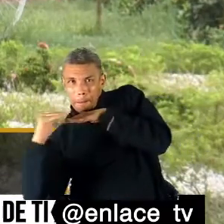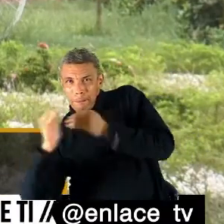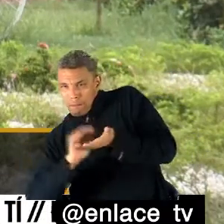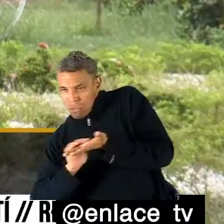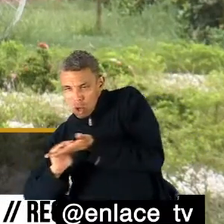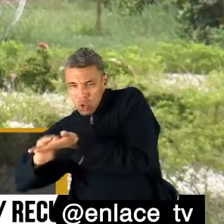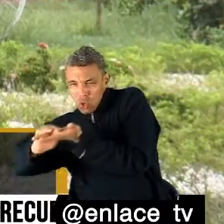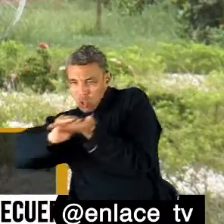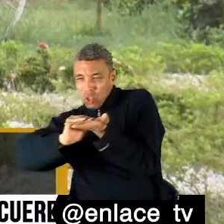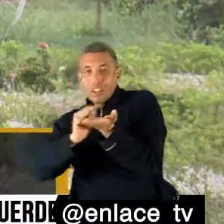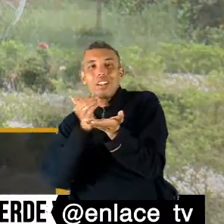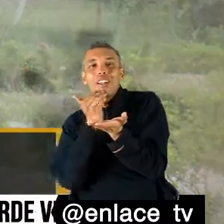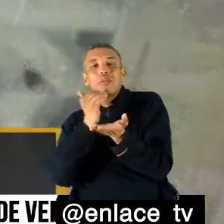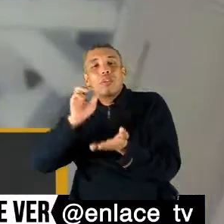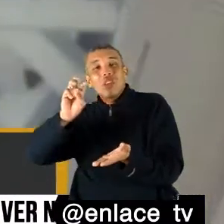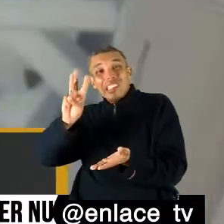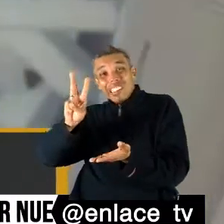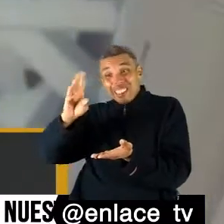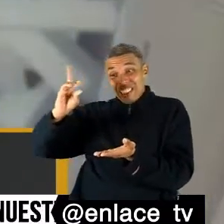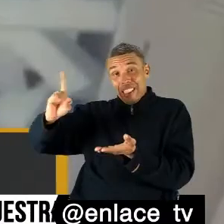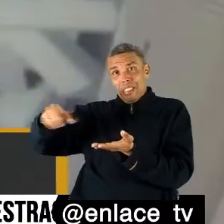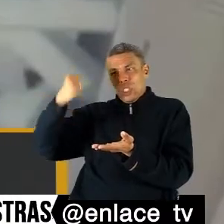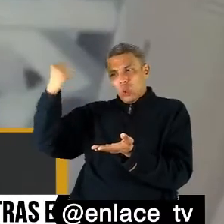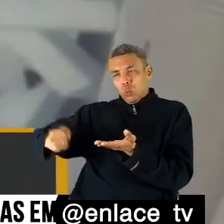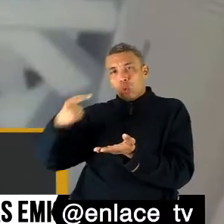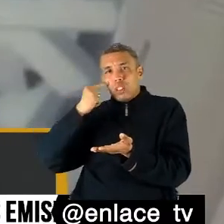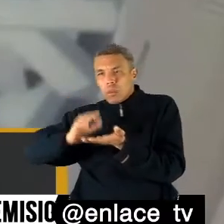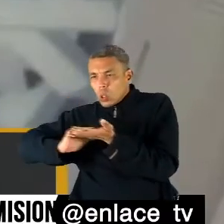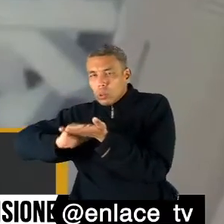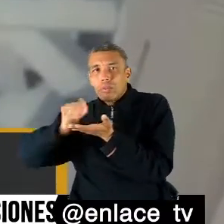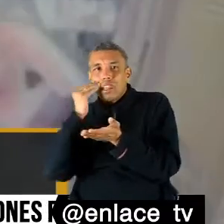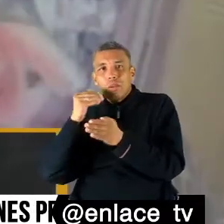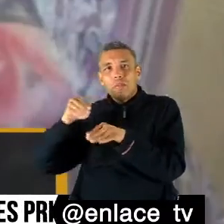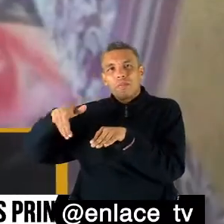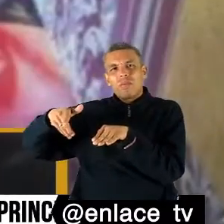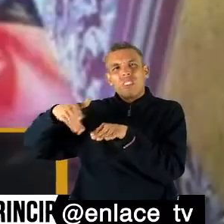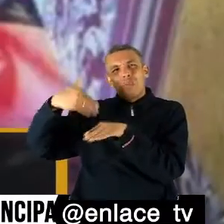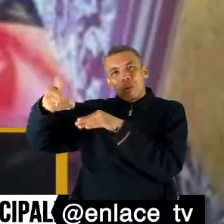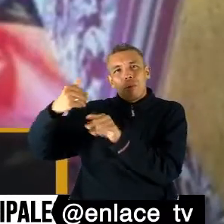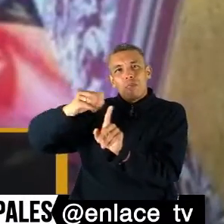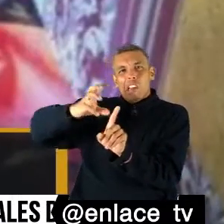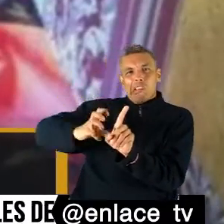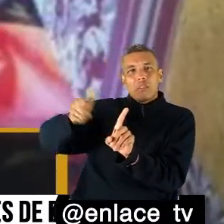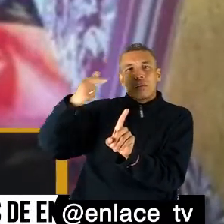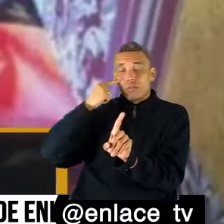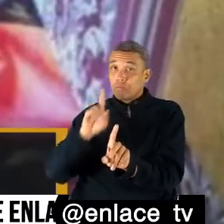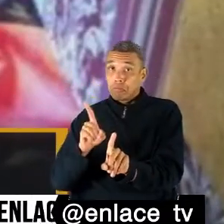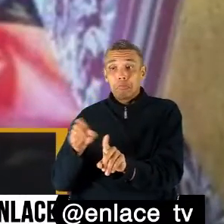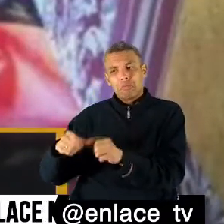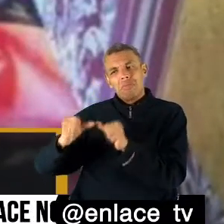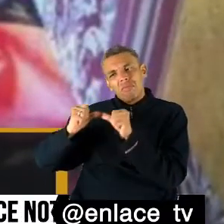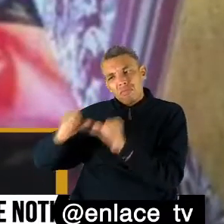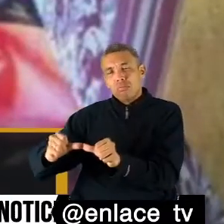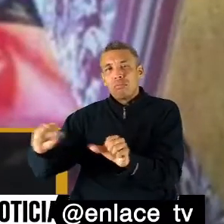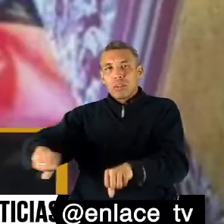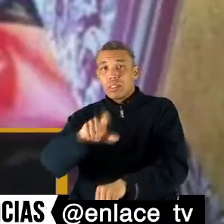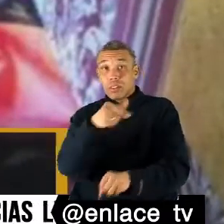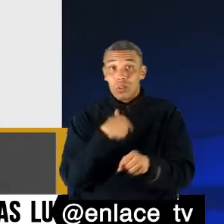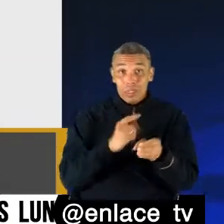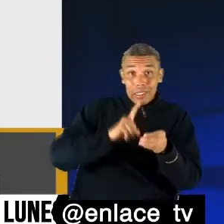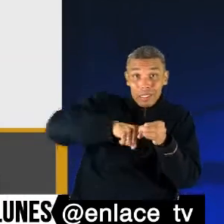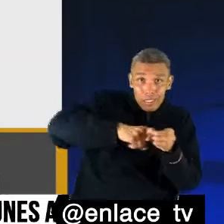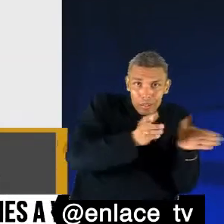que ofrecen la más alta resistencia mecánica y al desgaste superficial. Las personas que deseen inscribirse pueden comunicarse con las